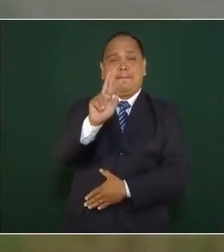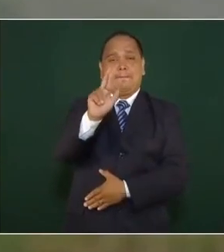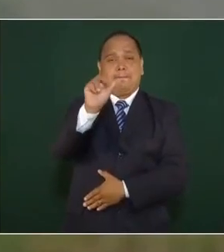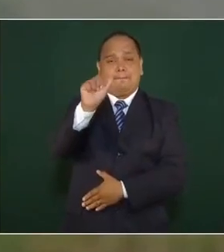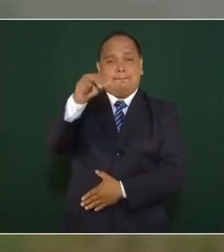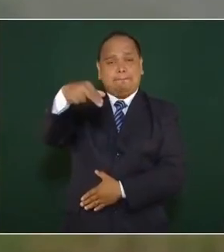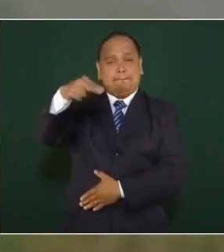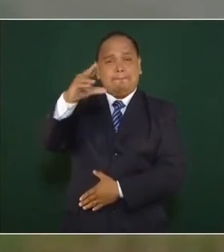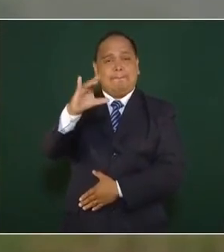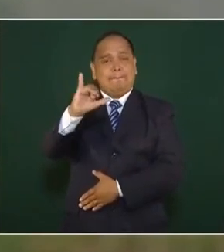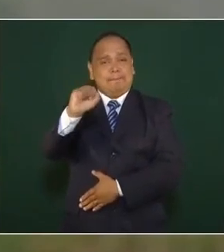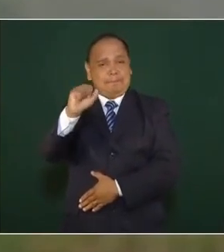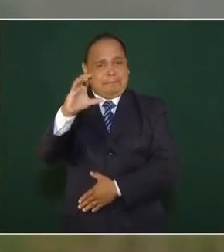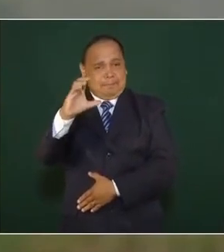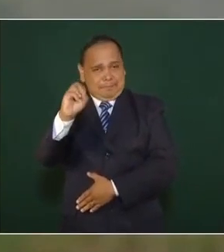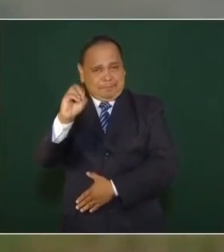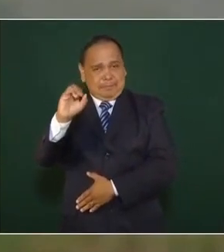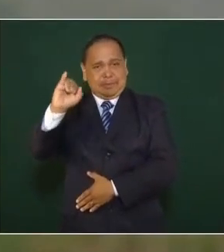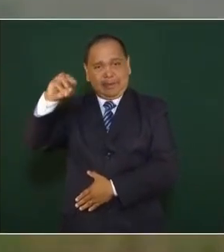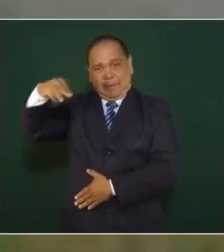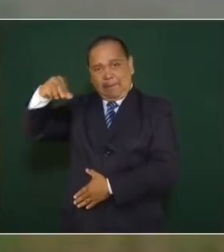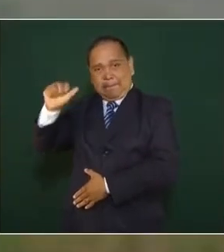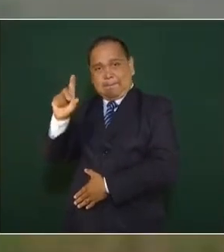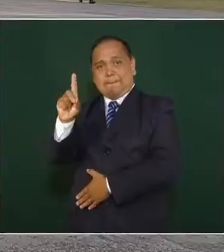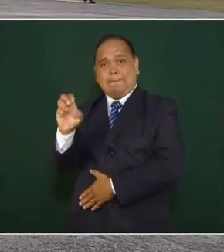Tampoco podríamos